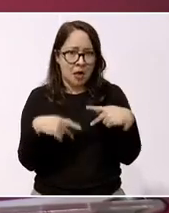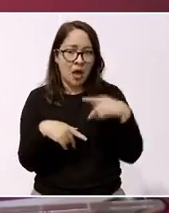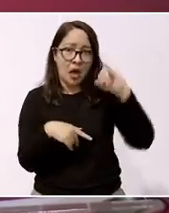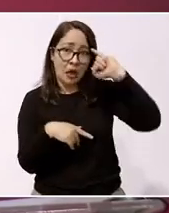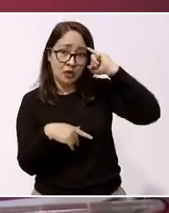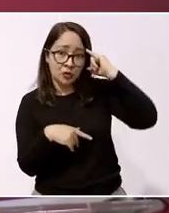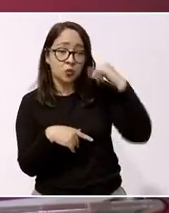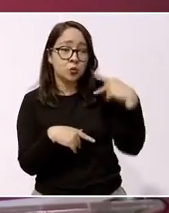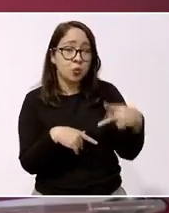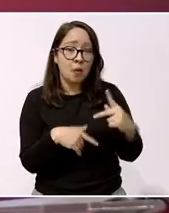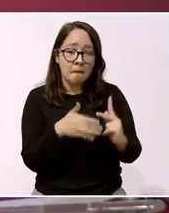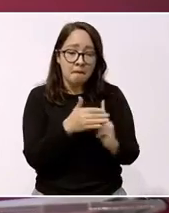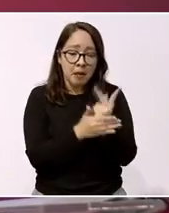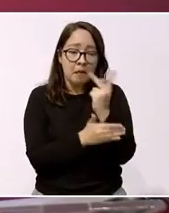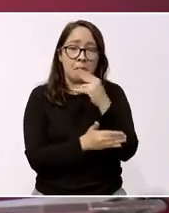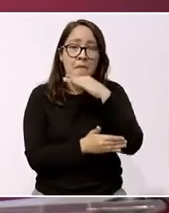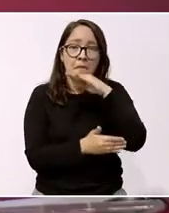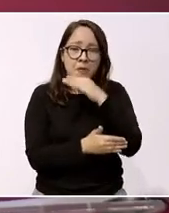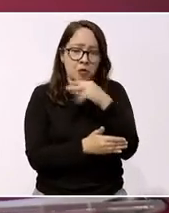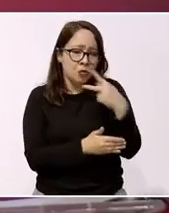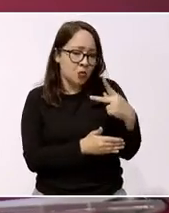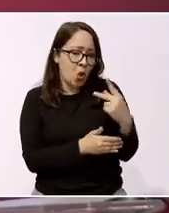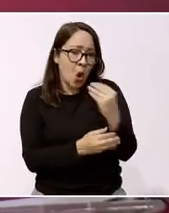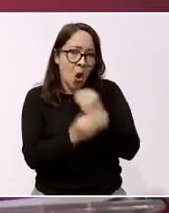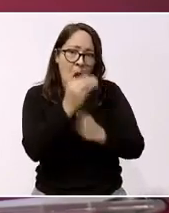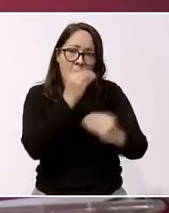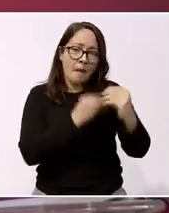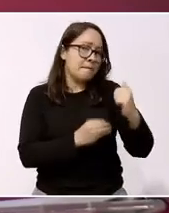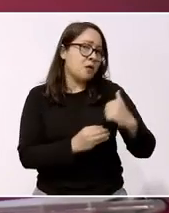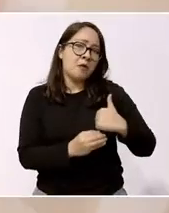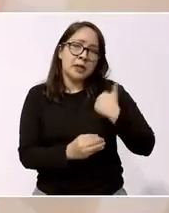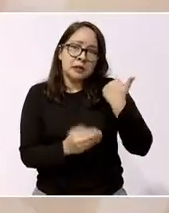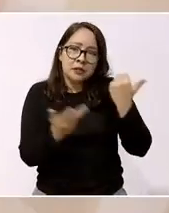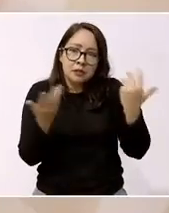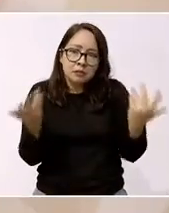maíz para su autoconsumo.